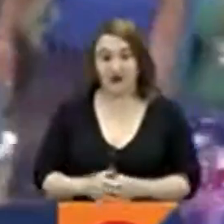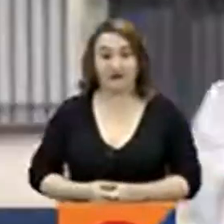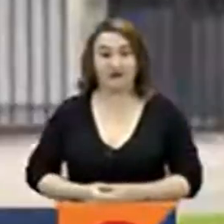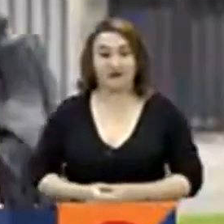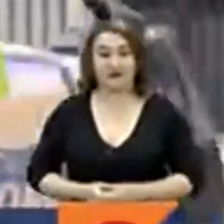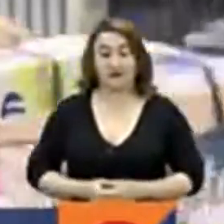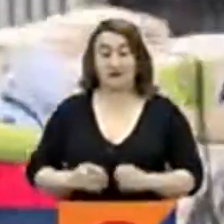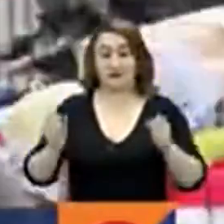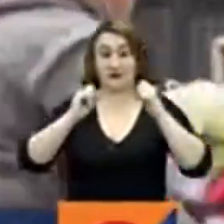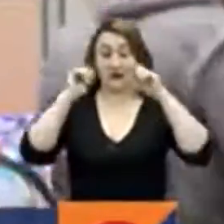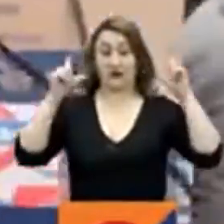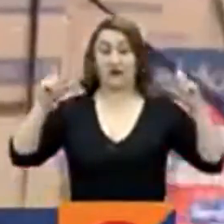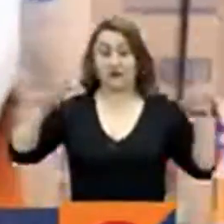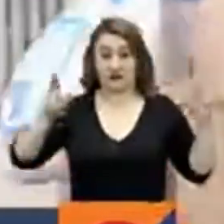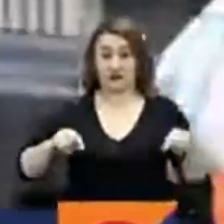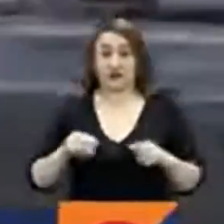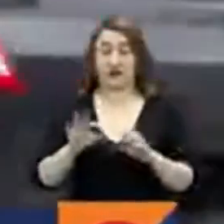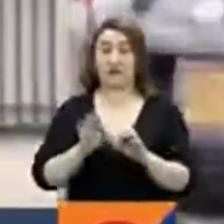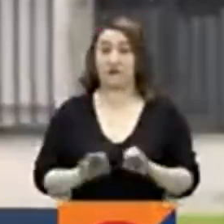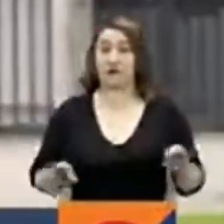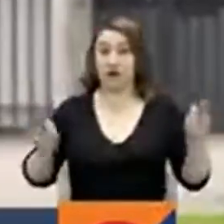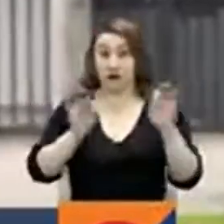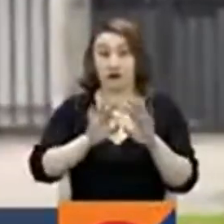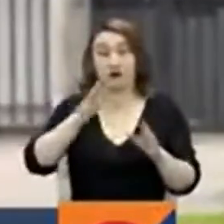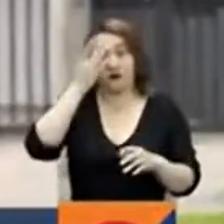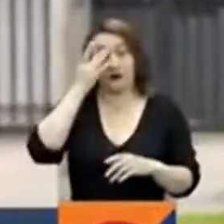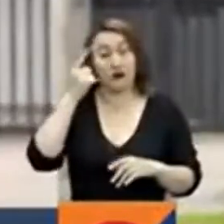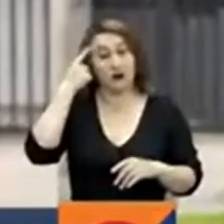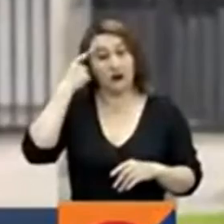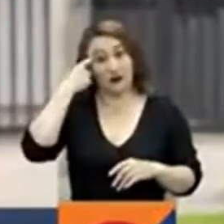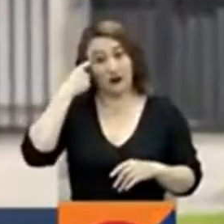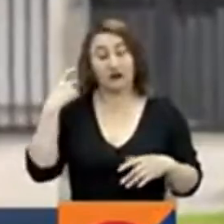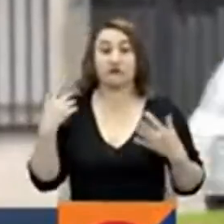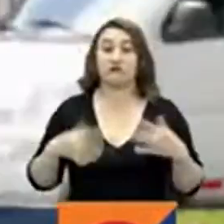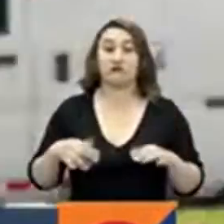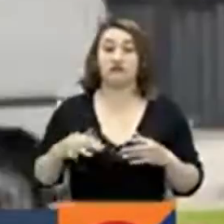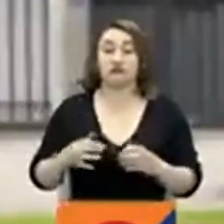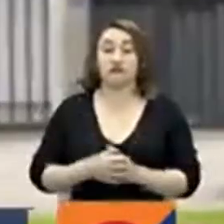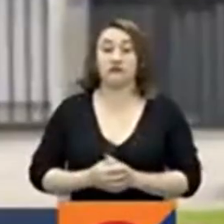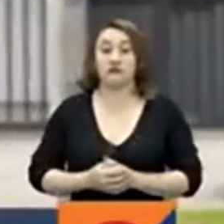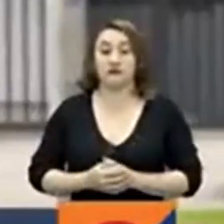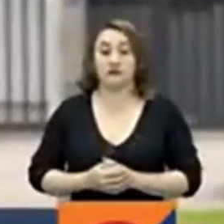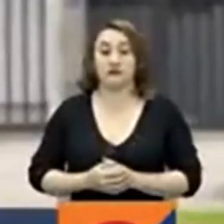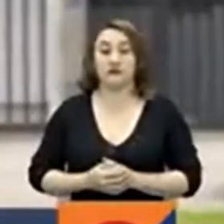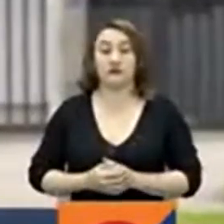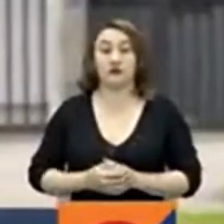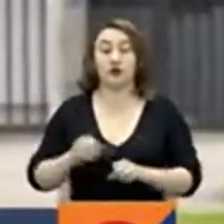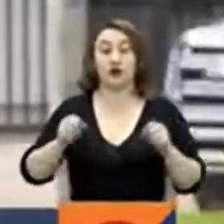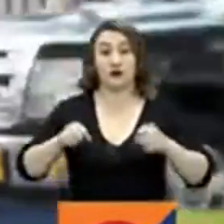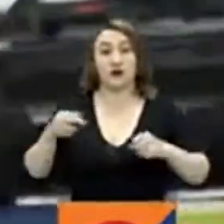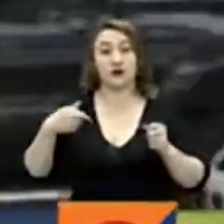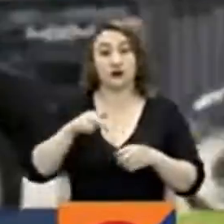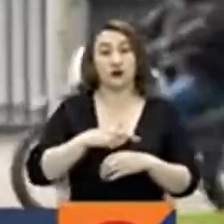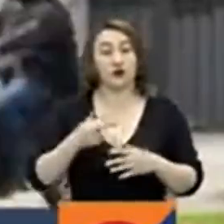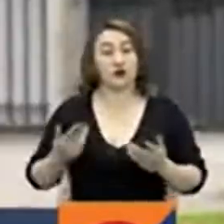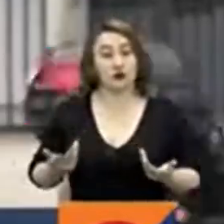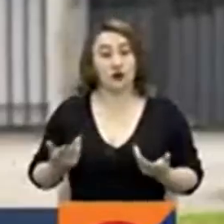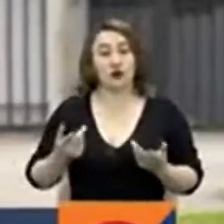la sorpresa, también es muy importante el reto. Pensamos que está en el marco de la posibilidad de nosotros buscar